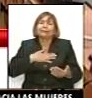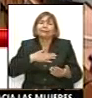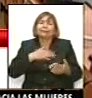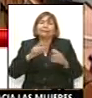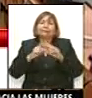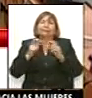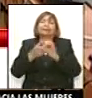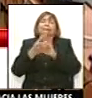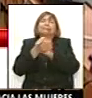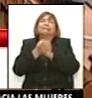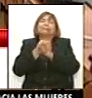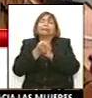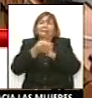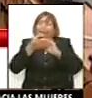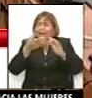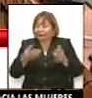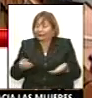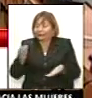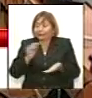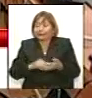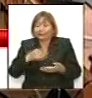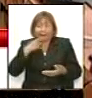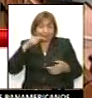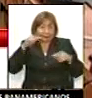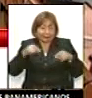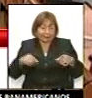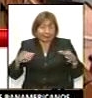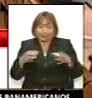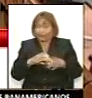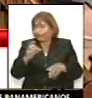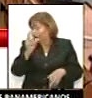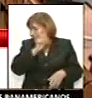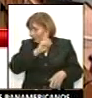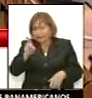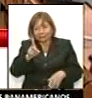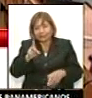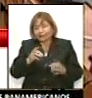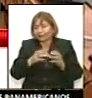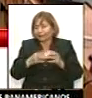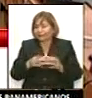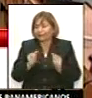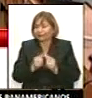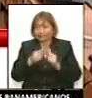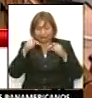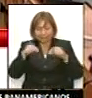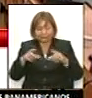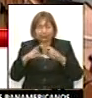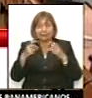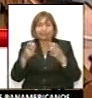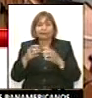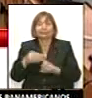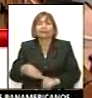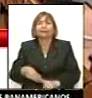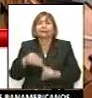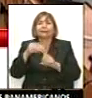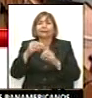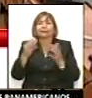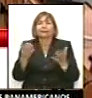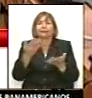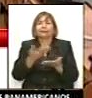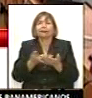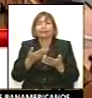político. Y vuelvo a repetir, aquí en la Comisión de Ética no hay adversarios políticos, porque esta es una comisión especial donde